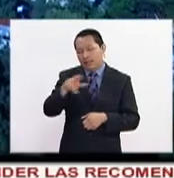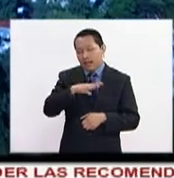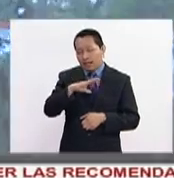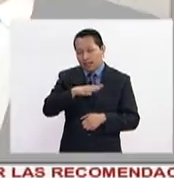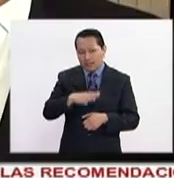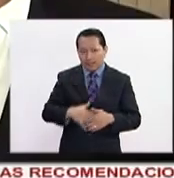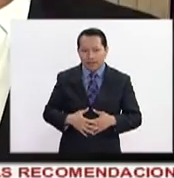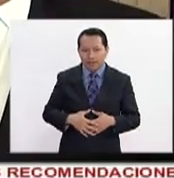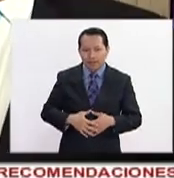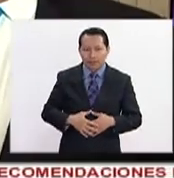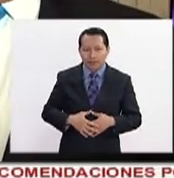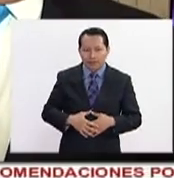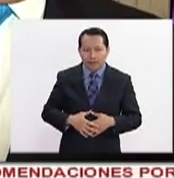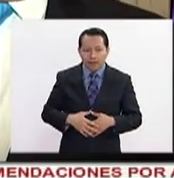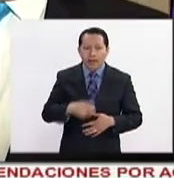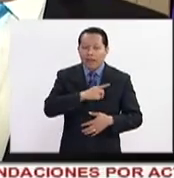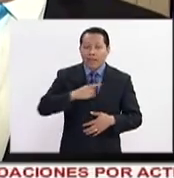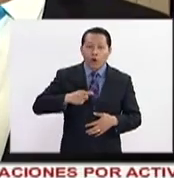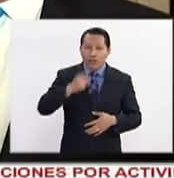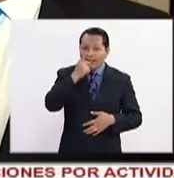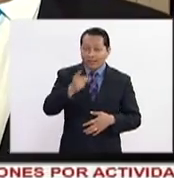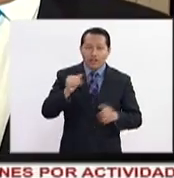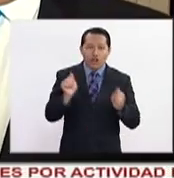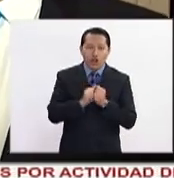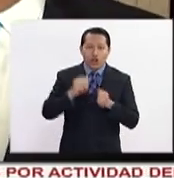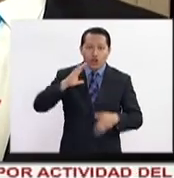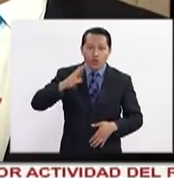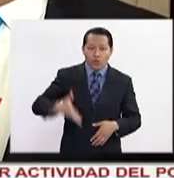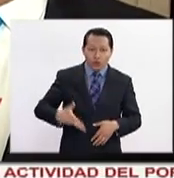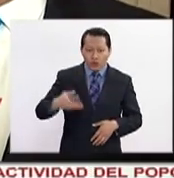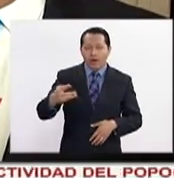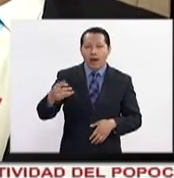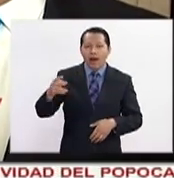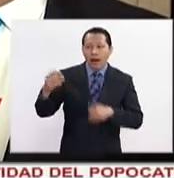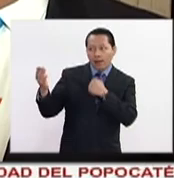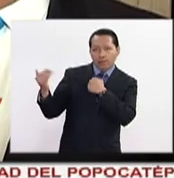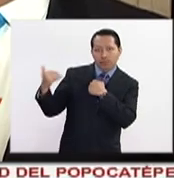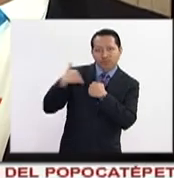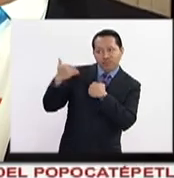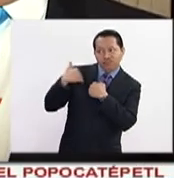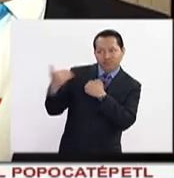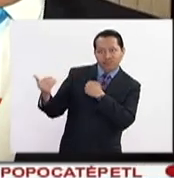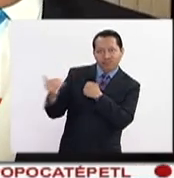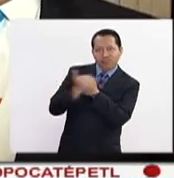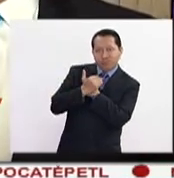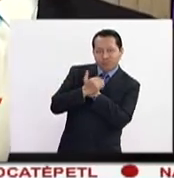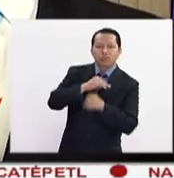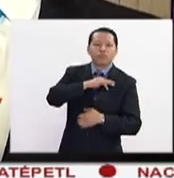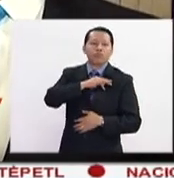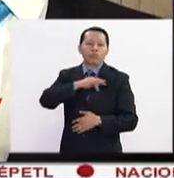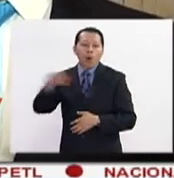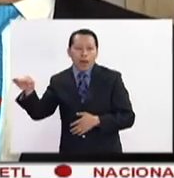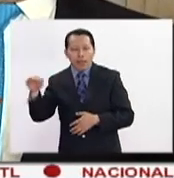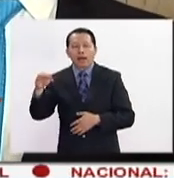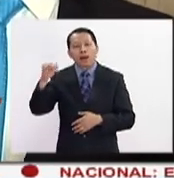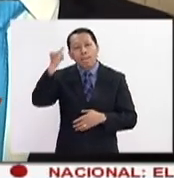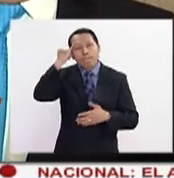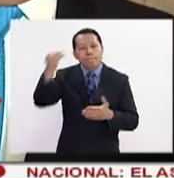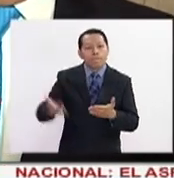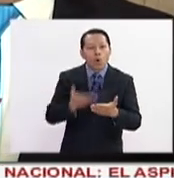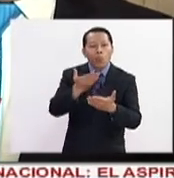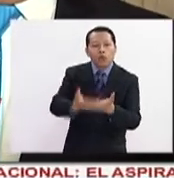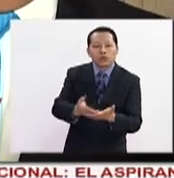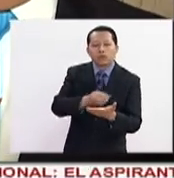mexicano. Mira, debo decir y con mucho orgullo que nos buscaron, nos vinieron a buscar para proponernos la posibilidad